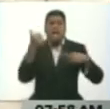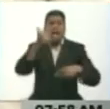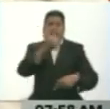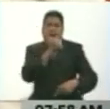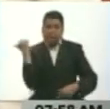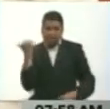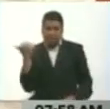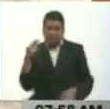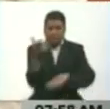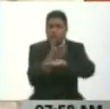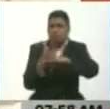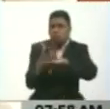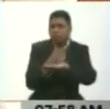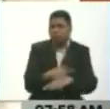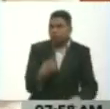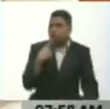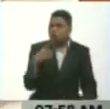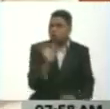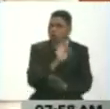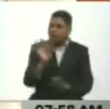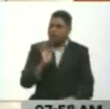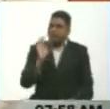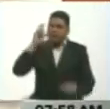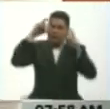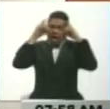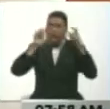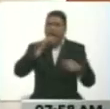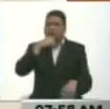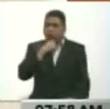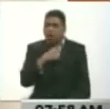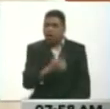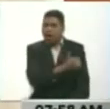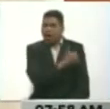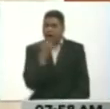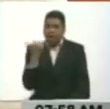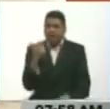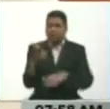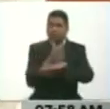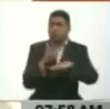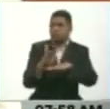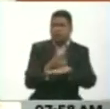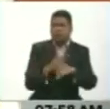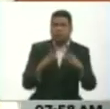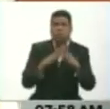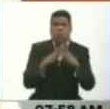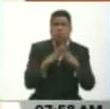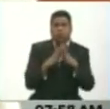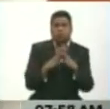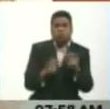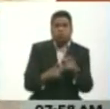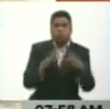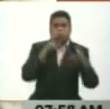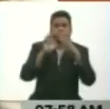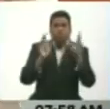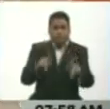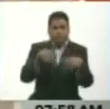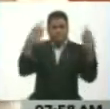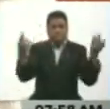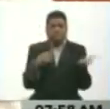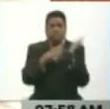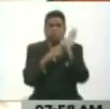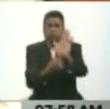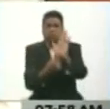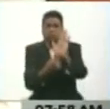ayer no lo pudo decir, ese gobierno mandó censores a los medios de comunicación. En los periódicos, incluido el